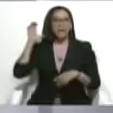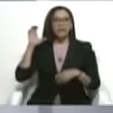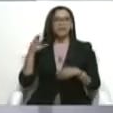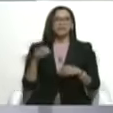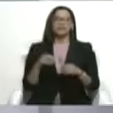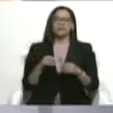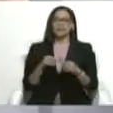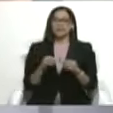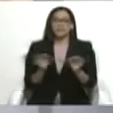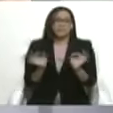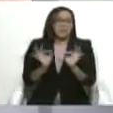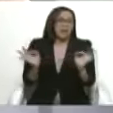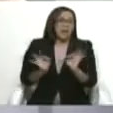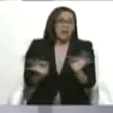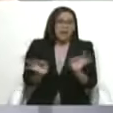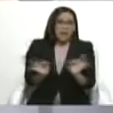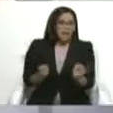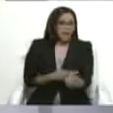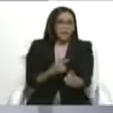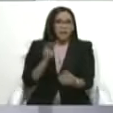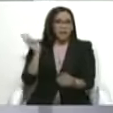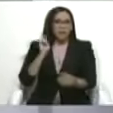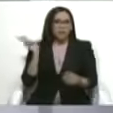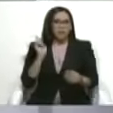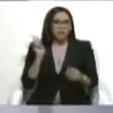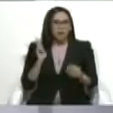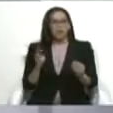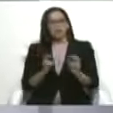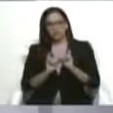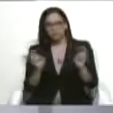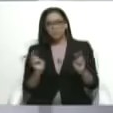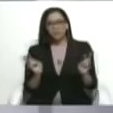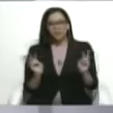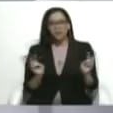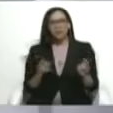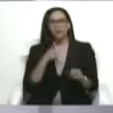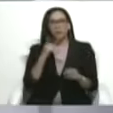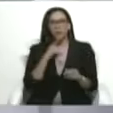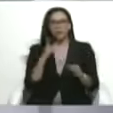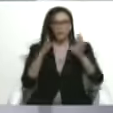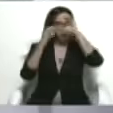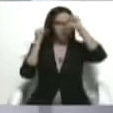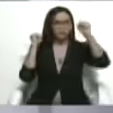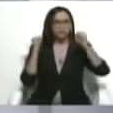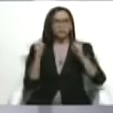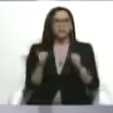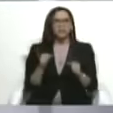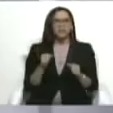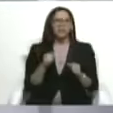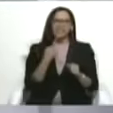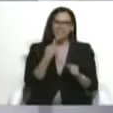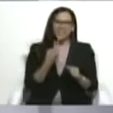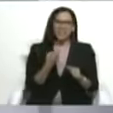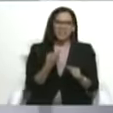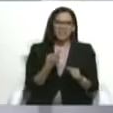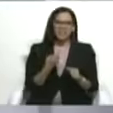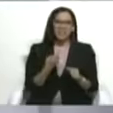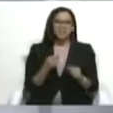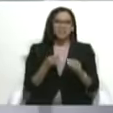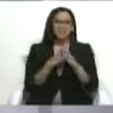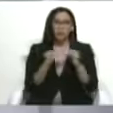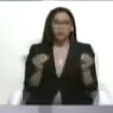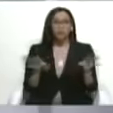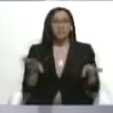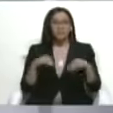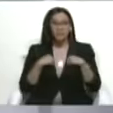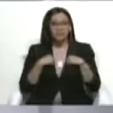para nada, entre comillas, hermanos de Venezuela en términos de política diplomática. Y te reconocen todos el